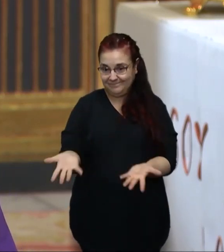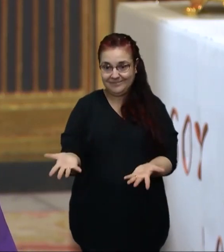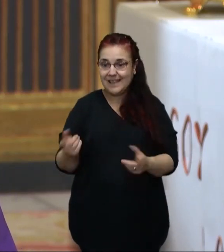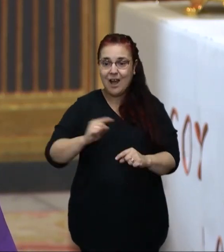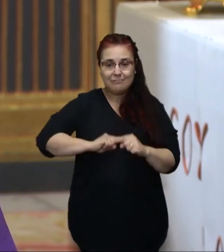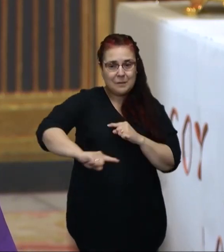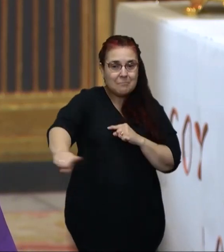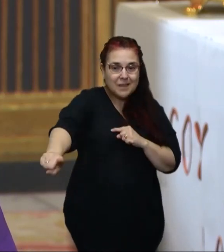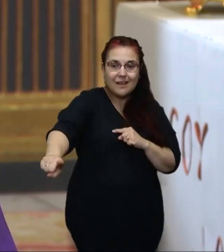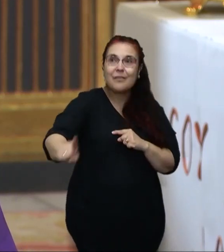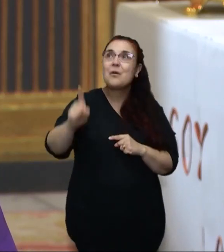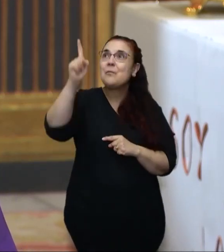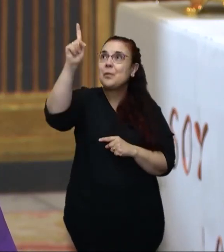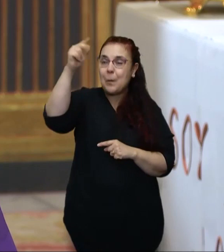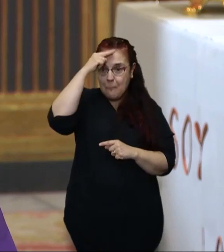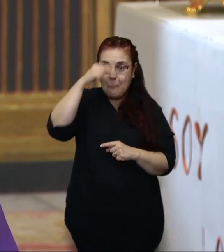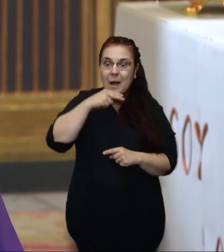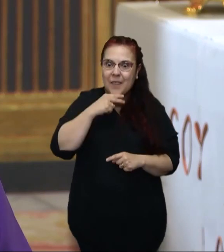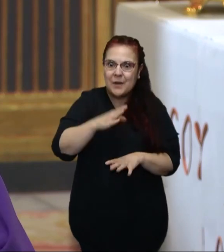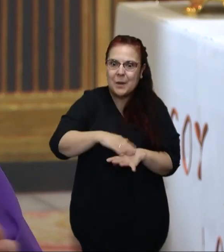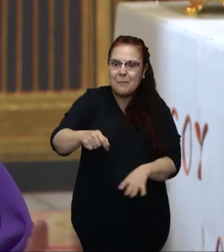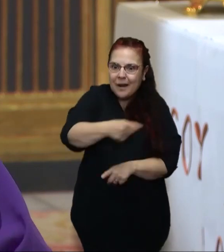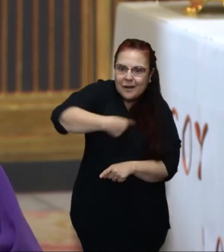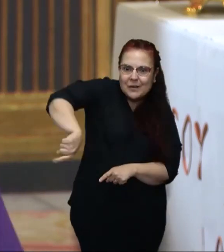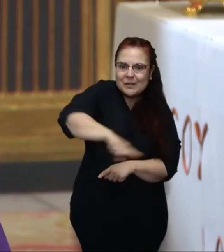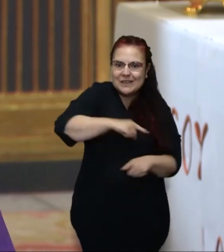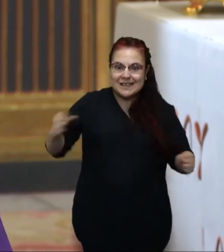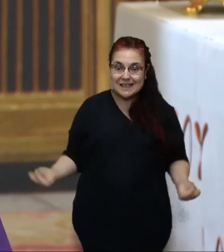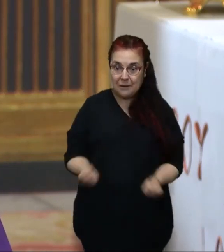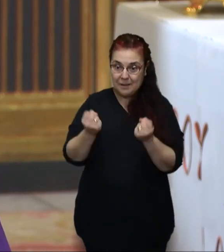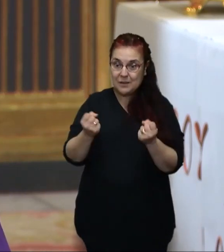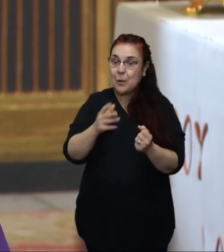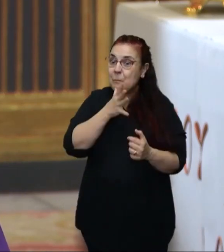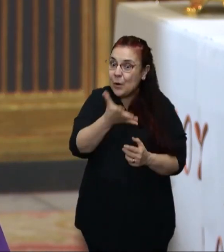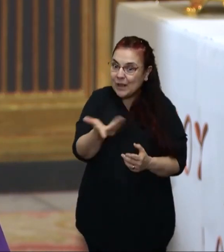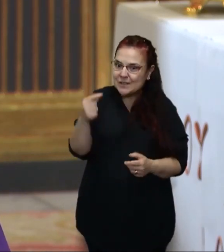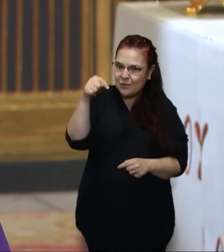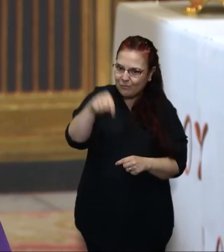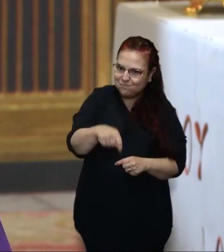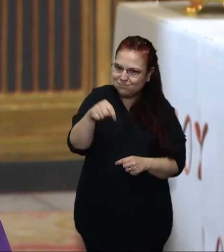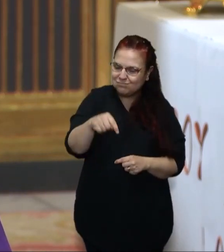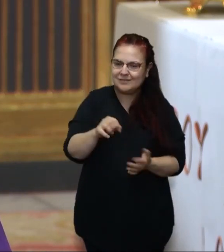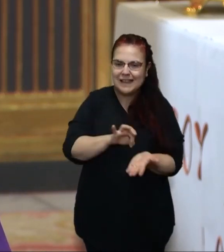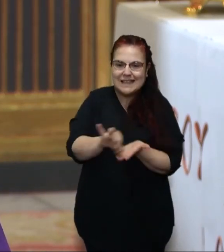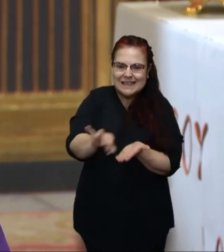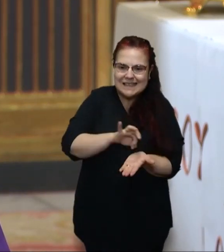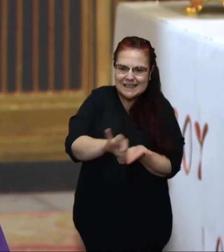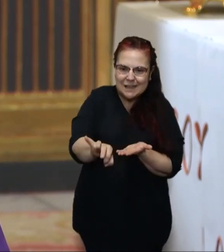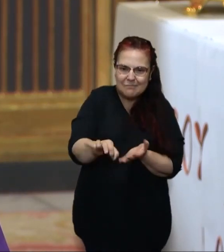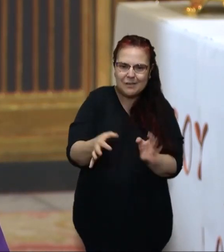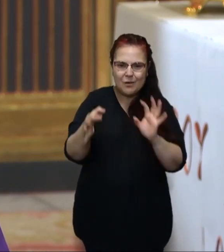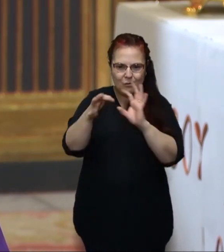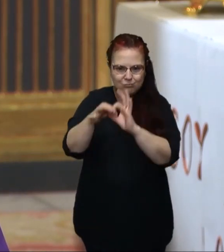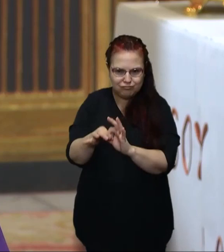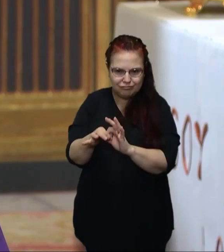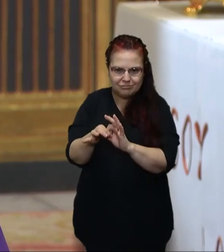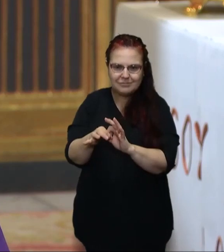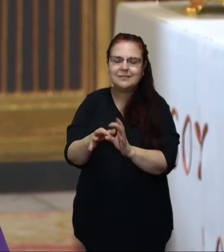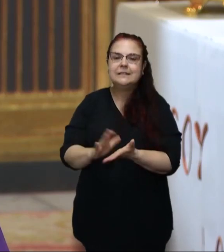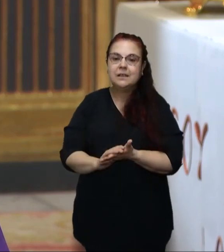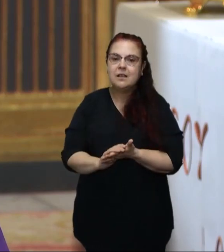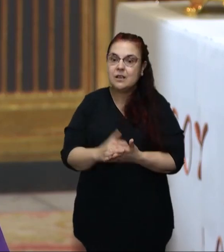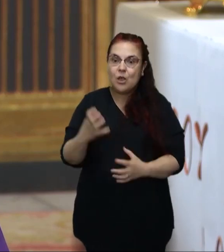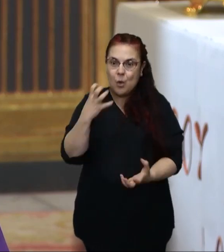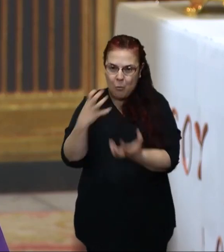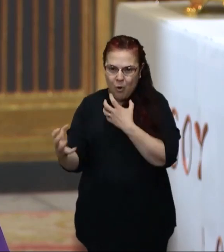enviado por Dios Padre para nuestra salvación y por eso lo identificamos con él. No gritará, no clamará, no voceará